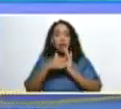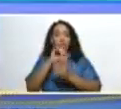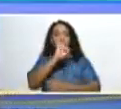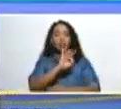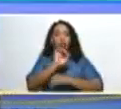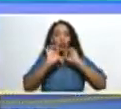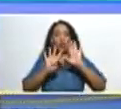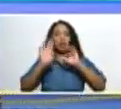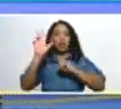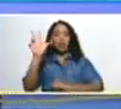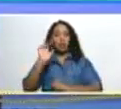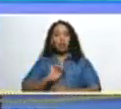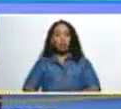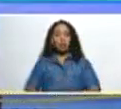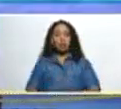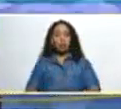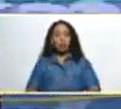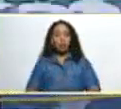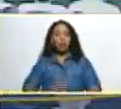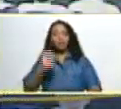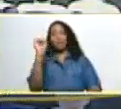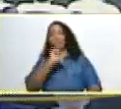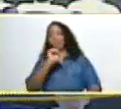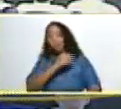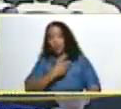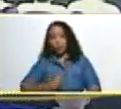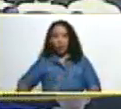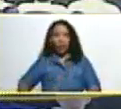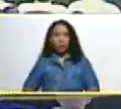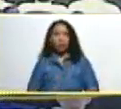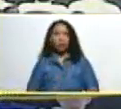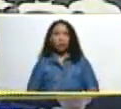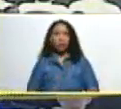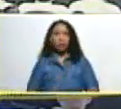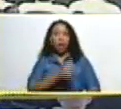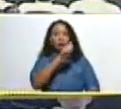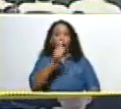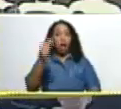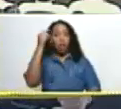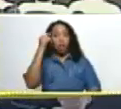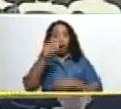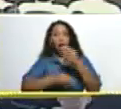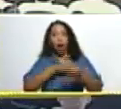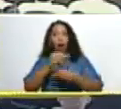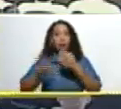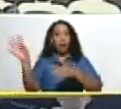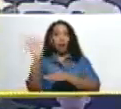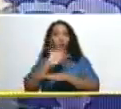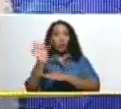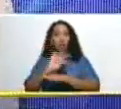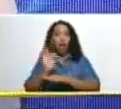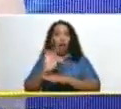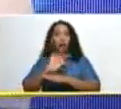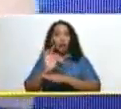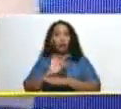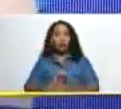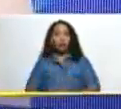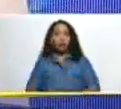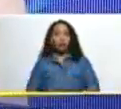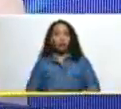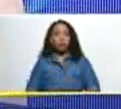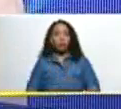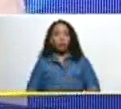86.393, Douglas Rica. Así es, mi presidente. Cada actuación que realizan los funcionarios de criminalística en la calle se